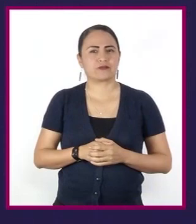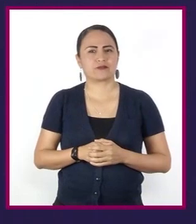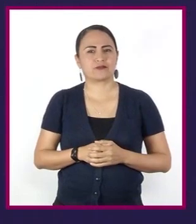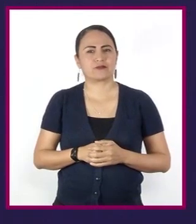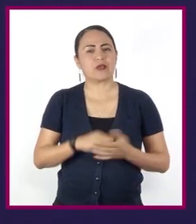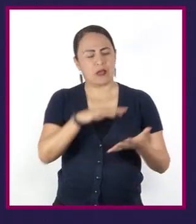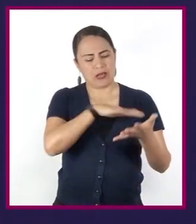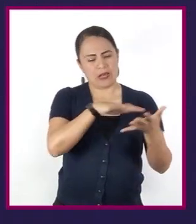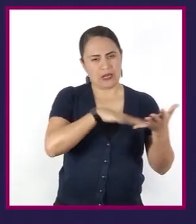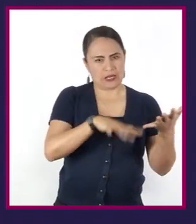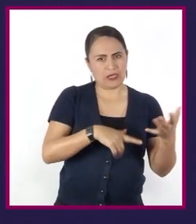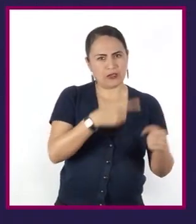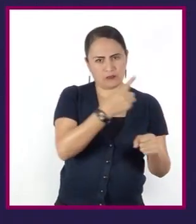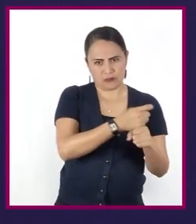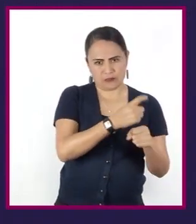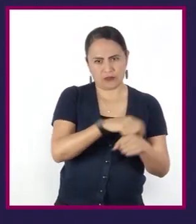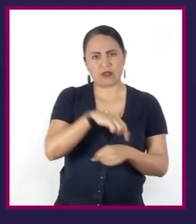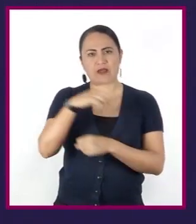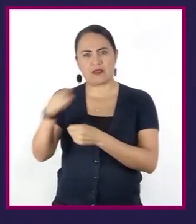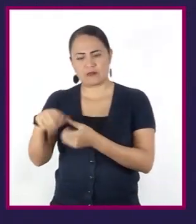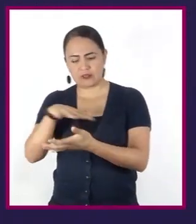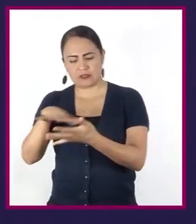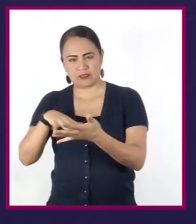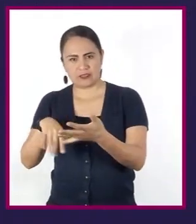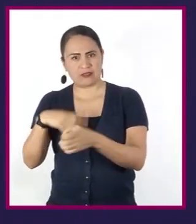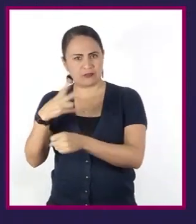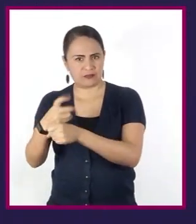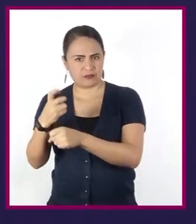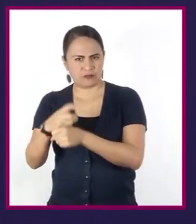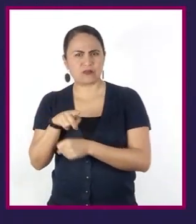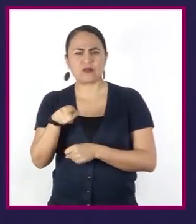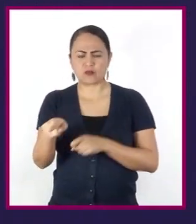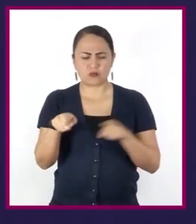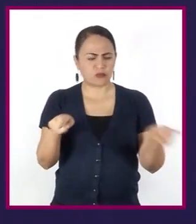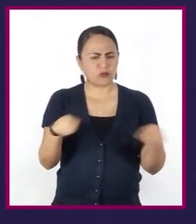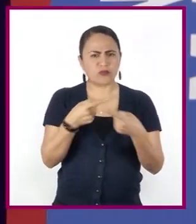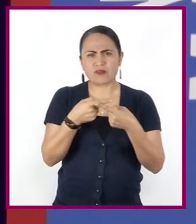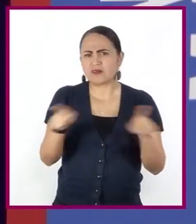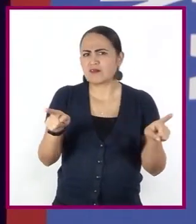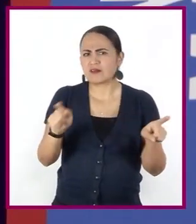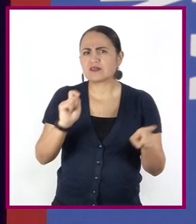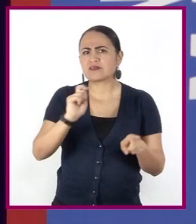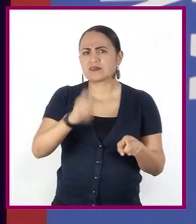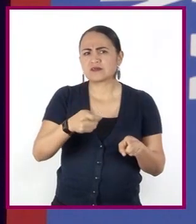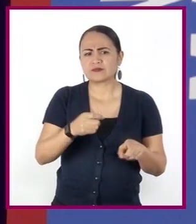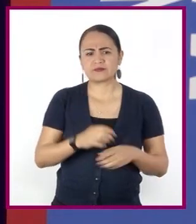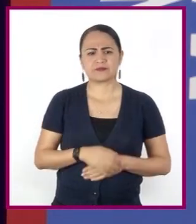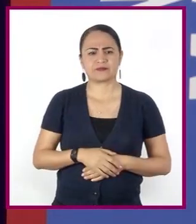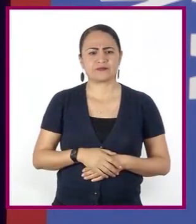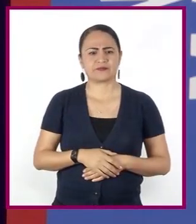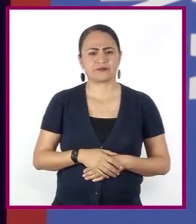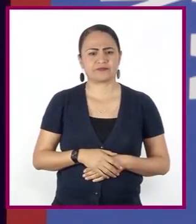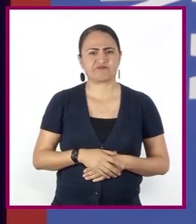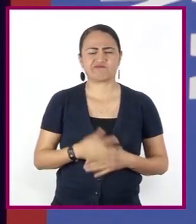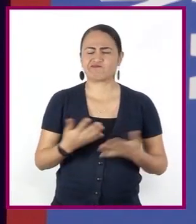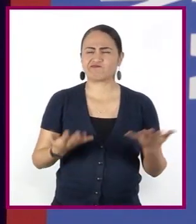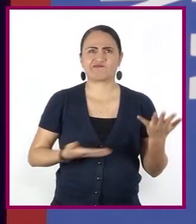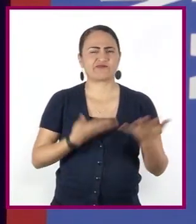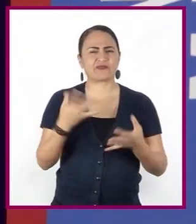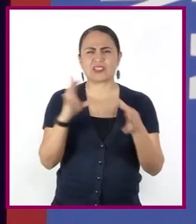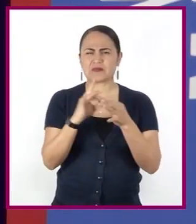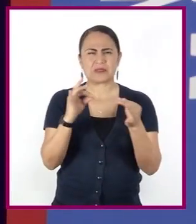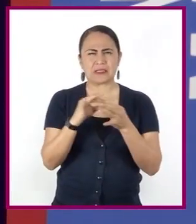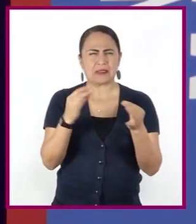en unas y en otras. ¿Qué notaste en estos fragmentos? No sé bien cómo explicarlo,